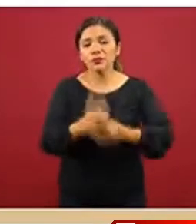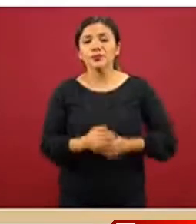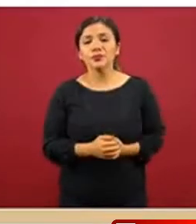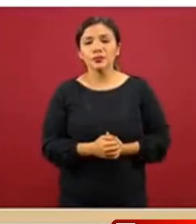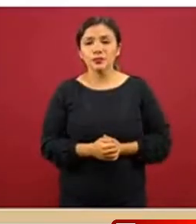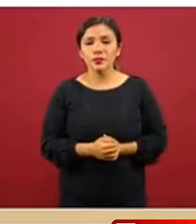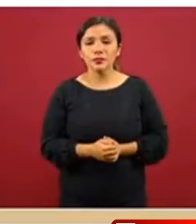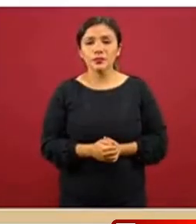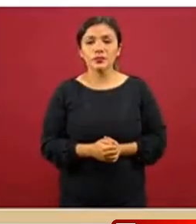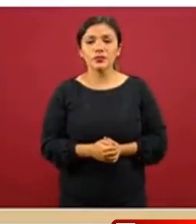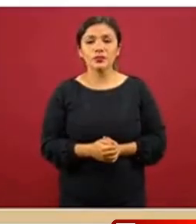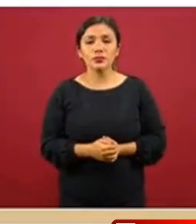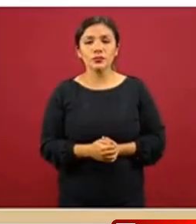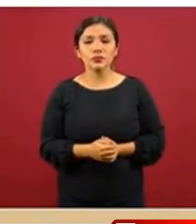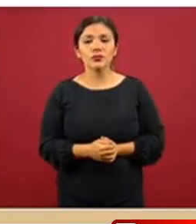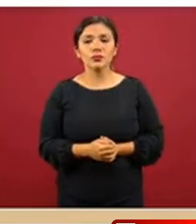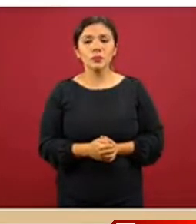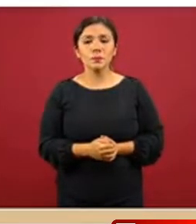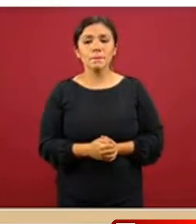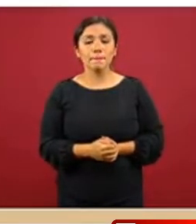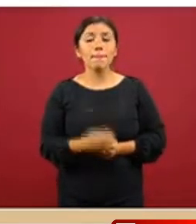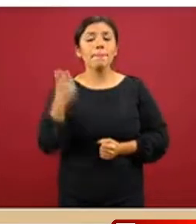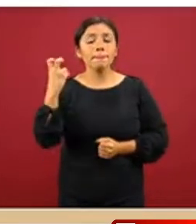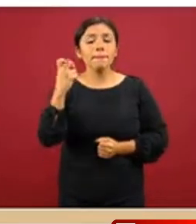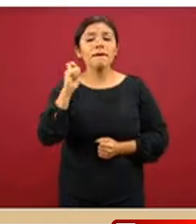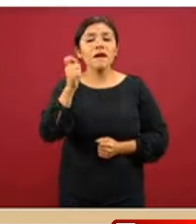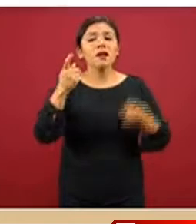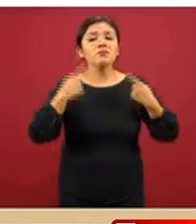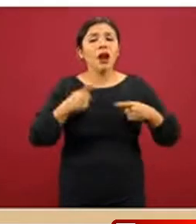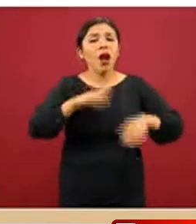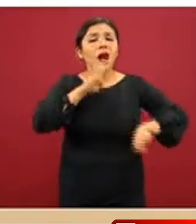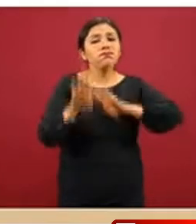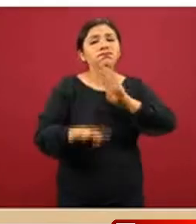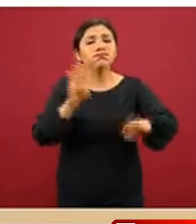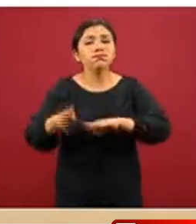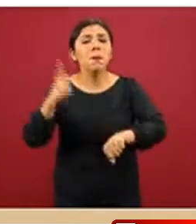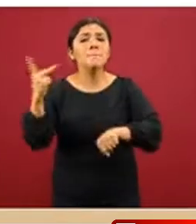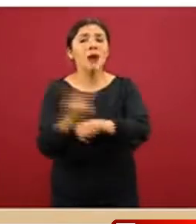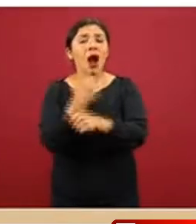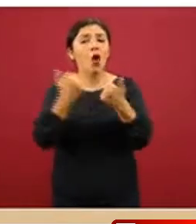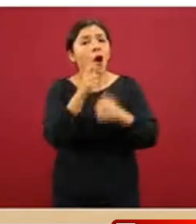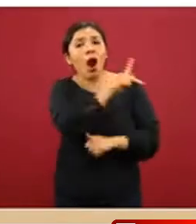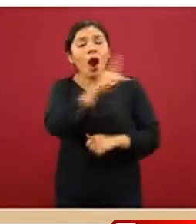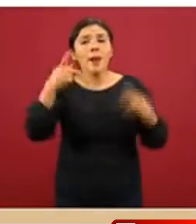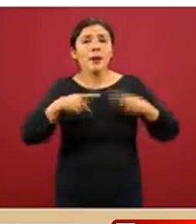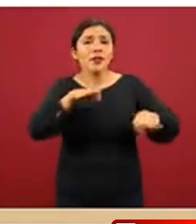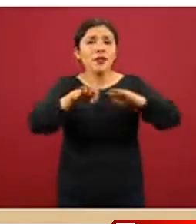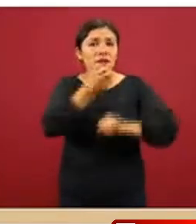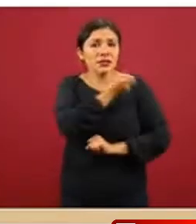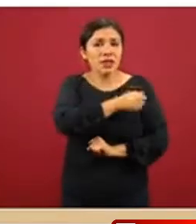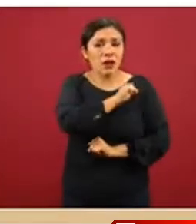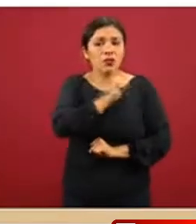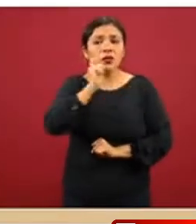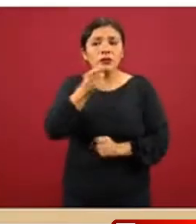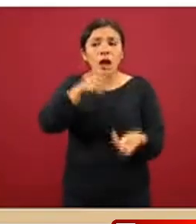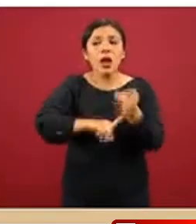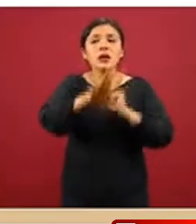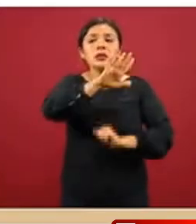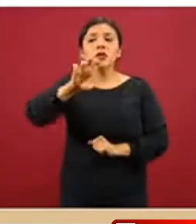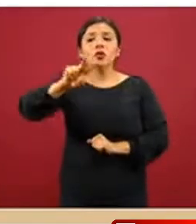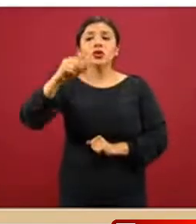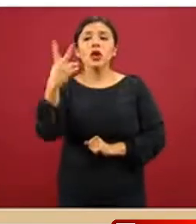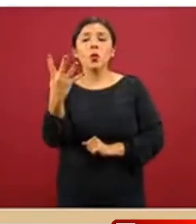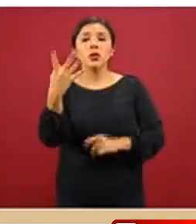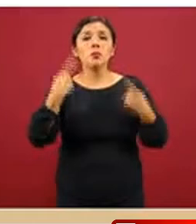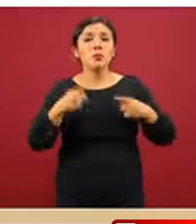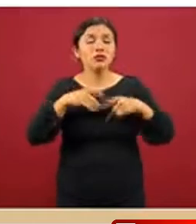diapositiva. Es precisamente las defunciones que han ocurrido en profesionales de la salud, son 584